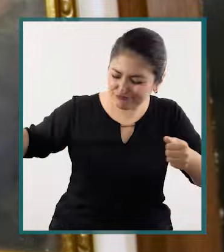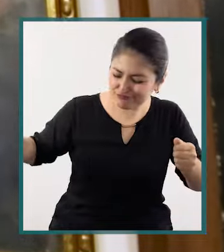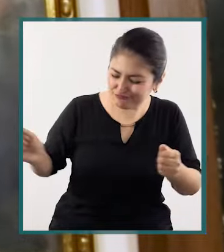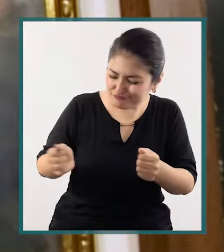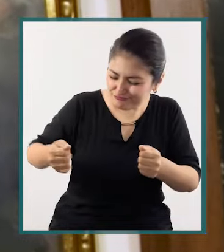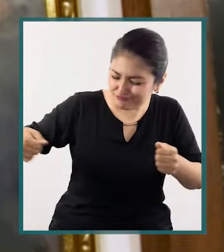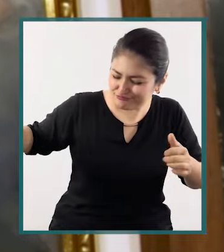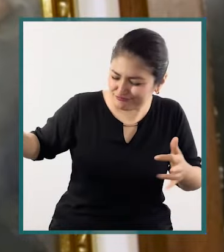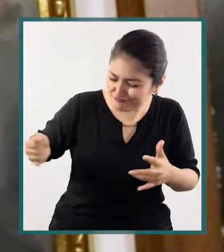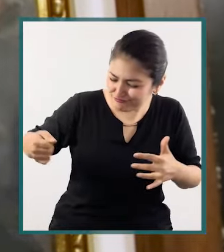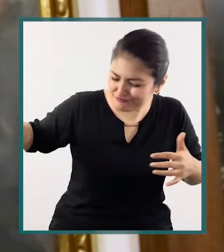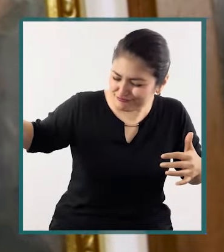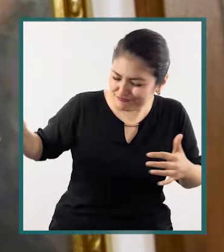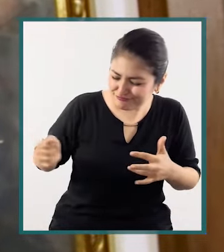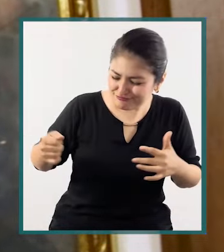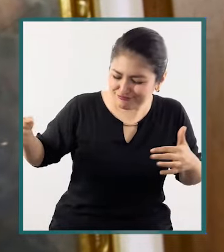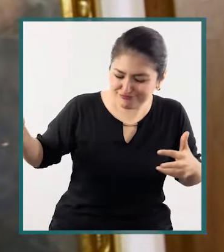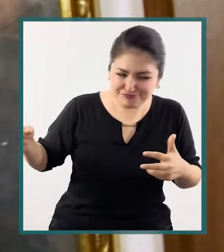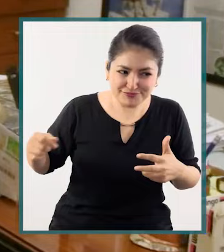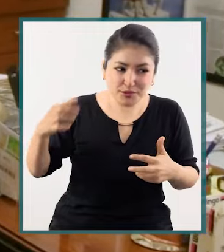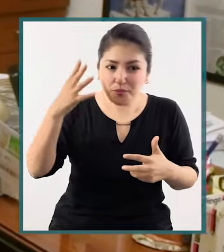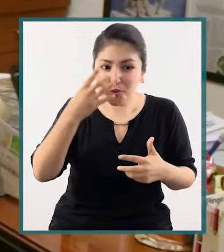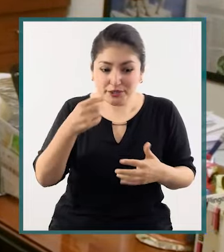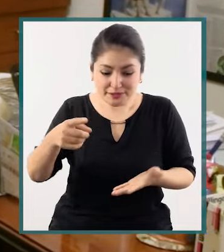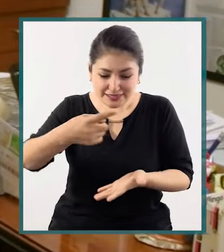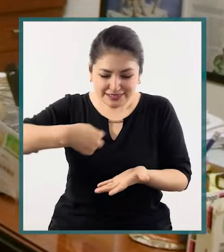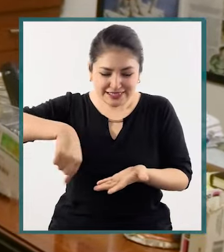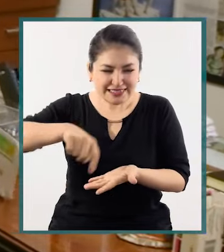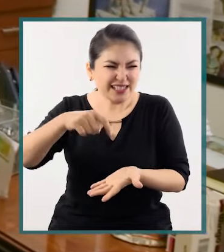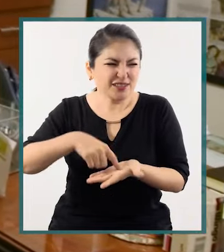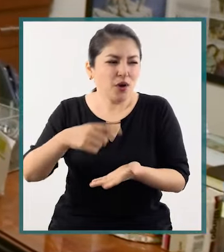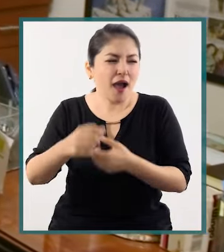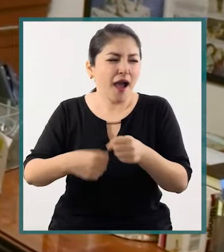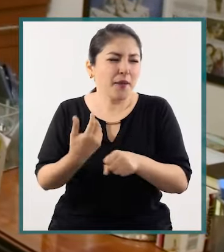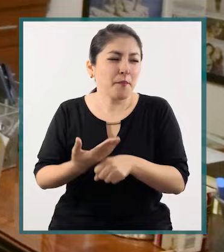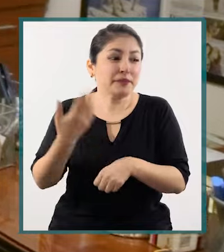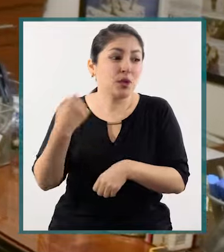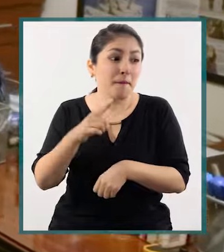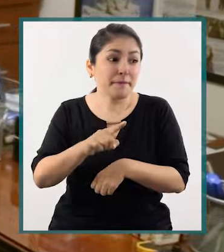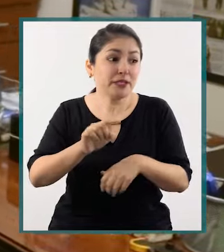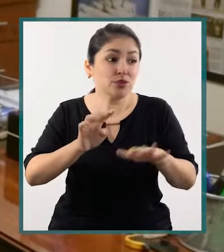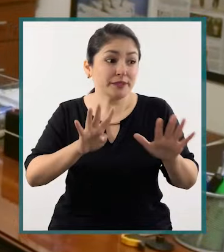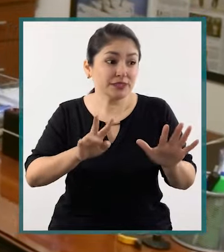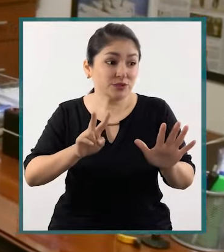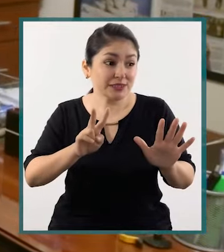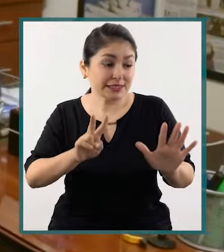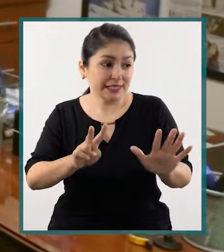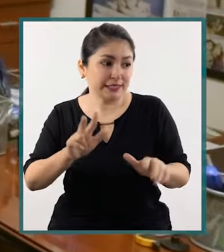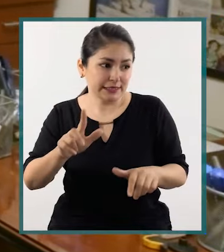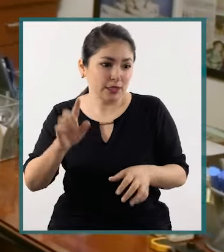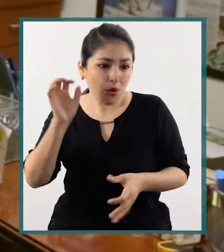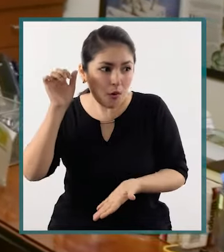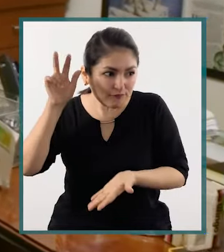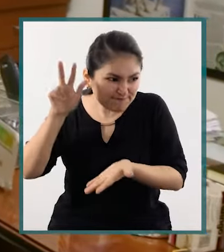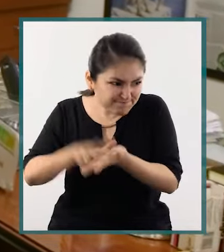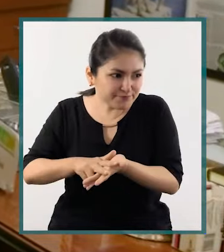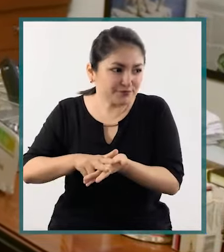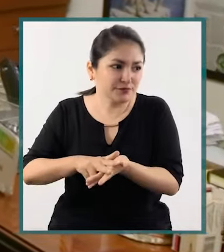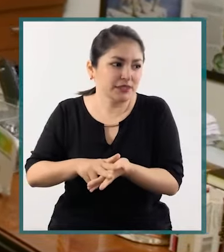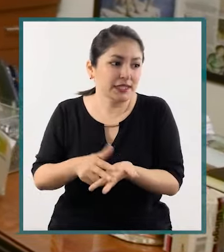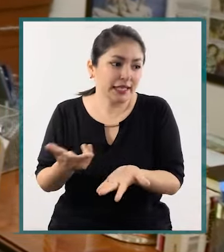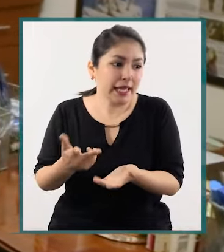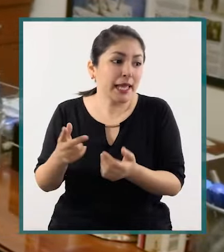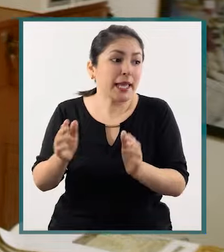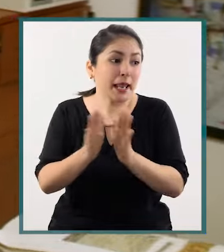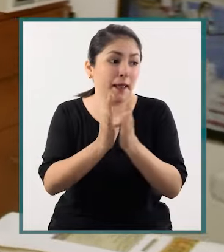¿no? Y bueno, qué lindo. Este es el primer long play grabado en 1973. Y es cuando yo registro la marca Los Mirlos también en la